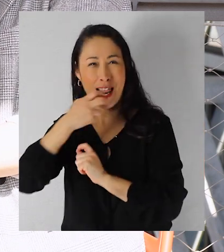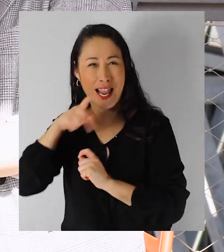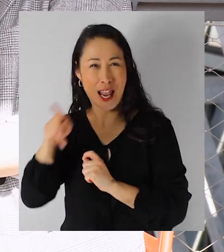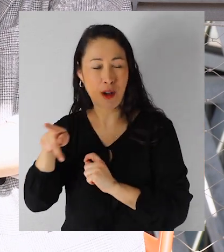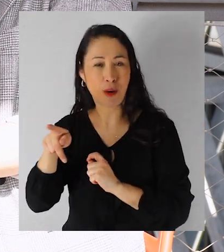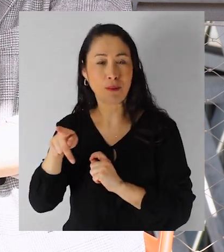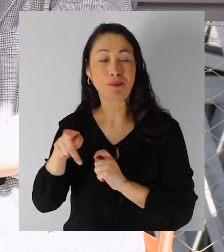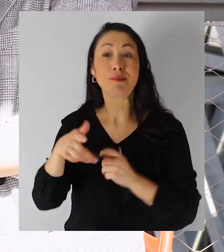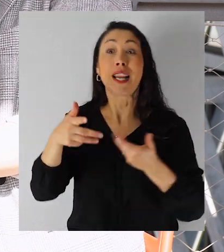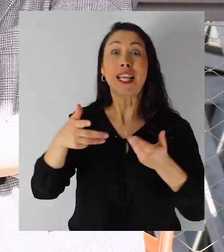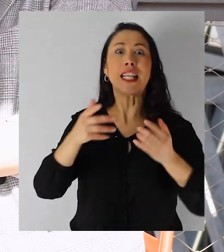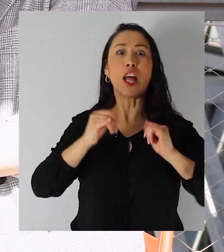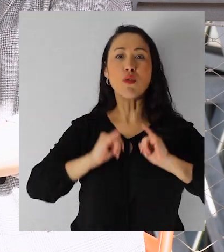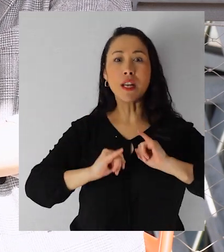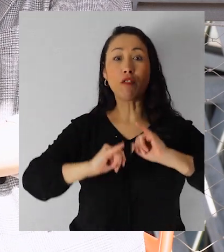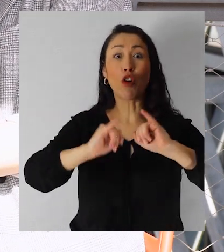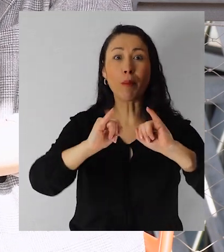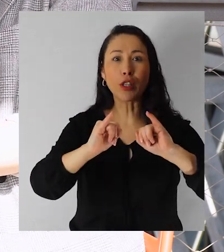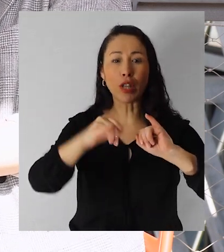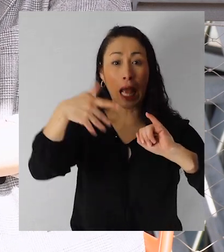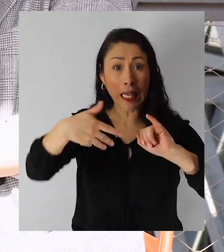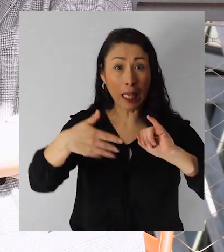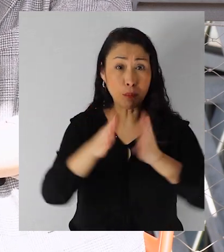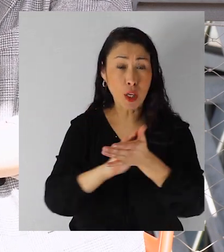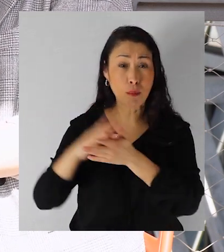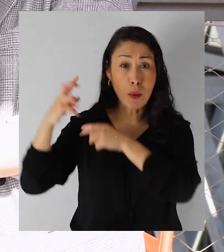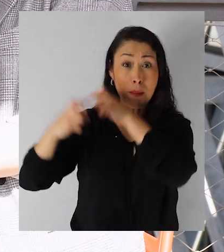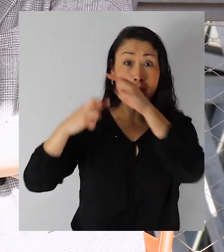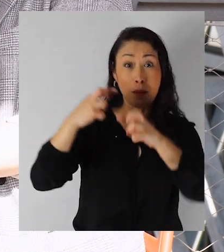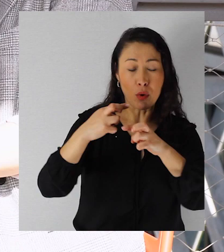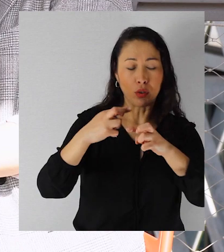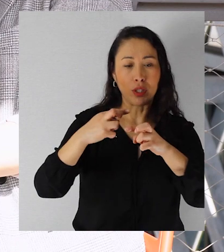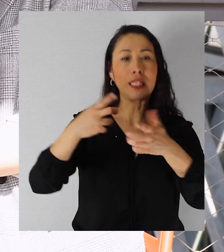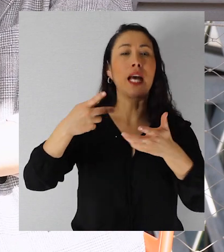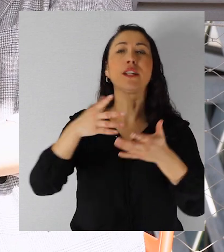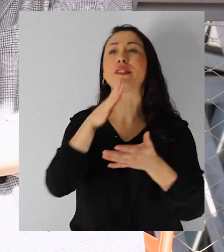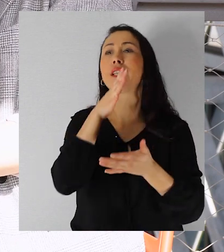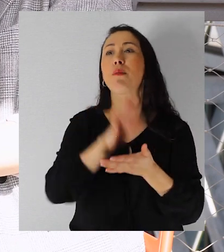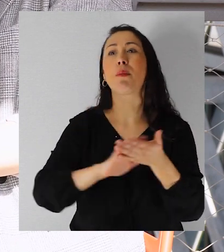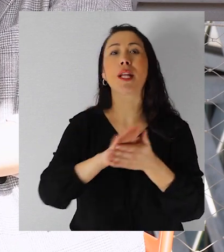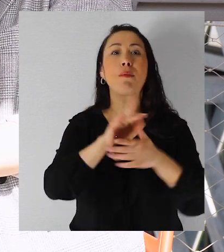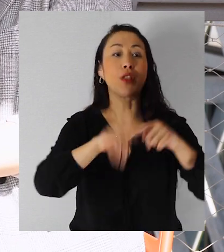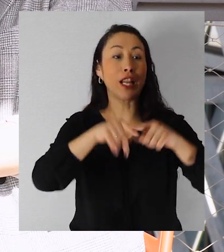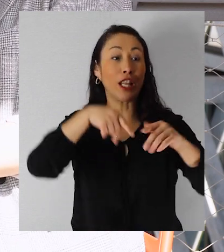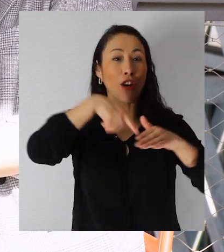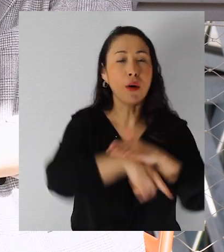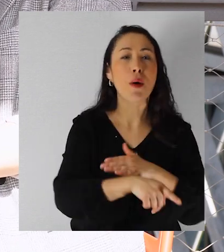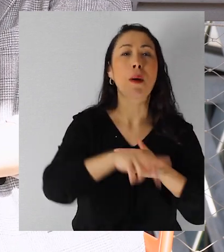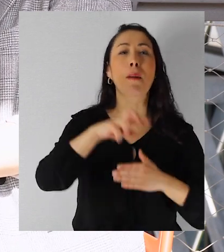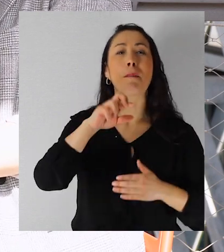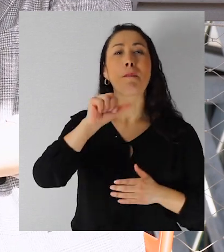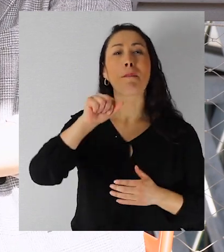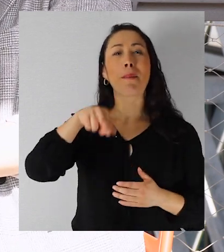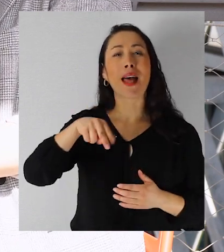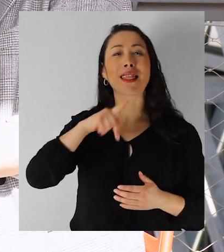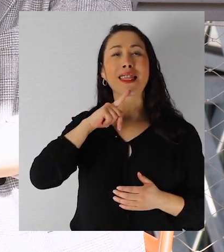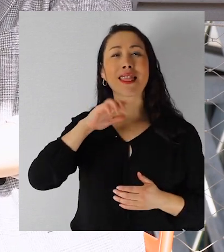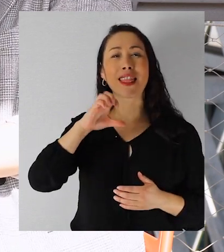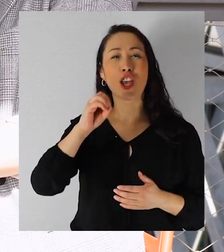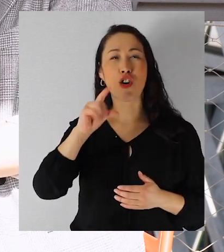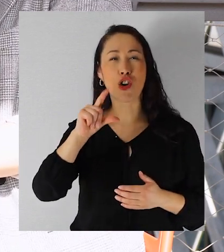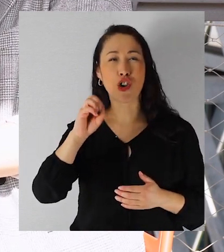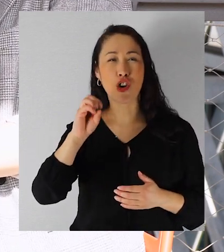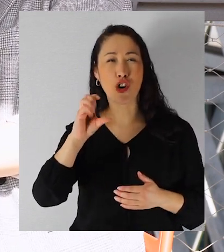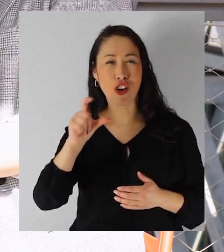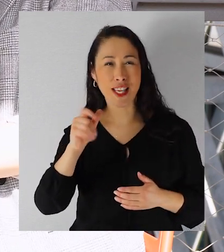información que está enterrada bajo el suelo, en el caso del patrimonio arqueológico y paleontológico, por ejemplo, y que requiere una